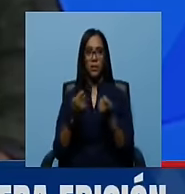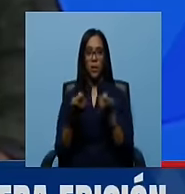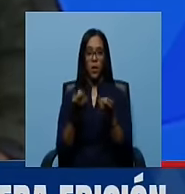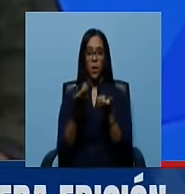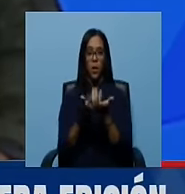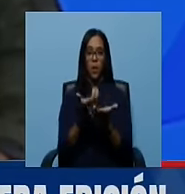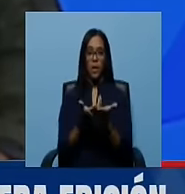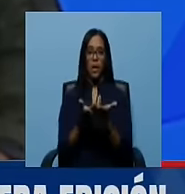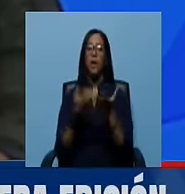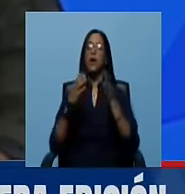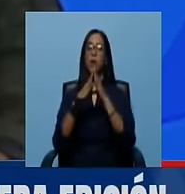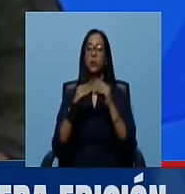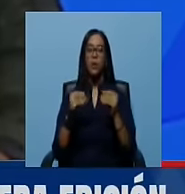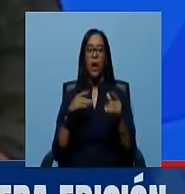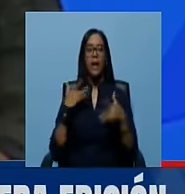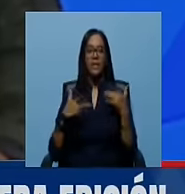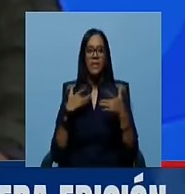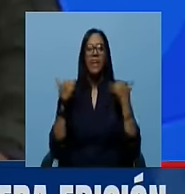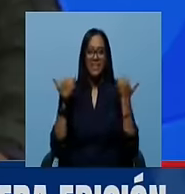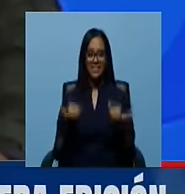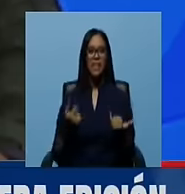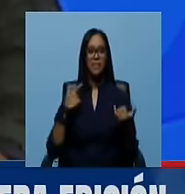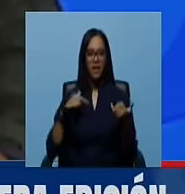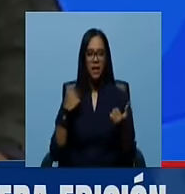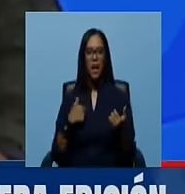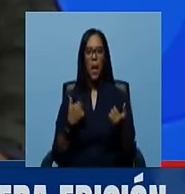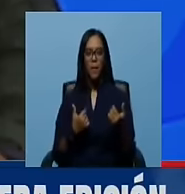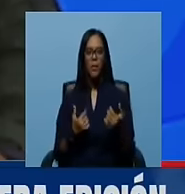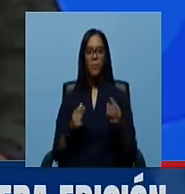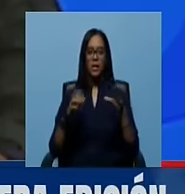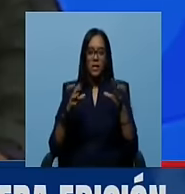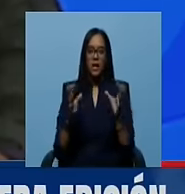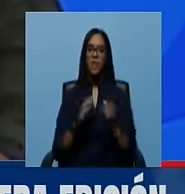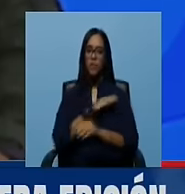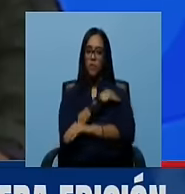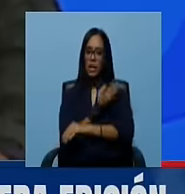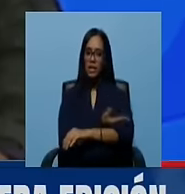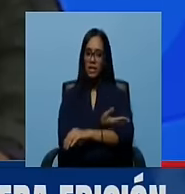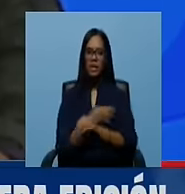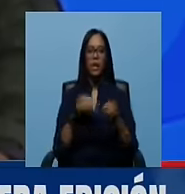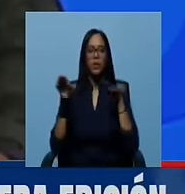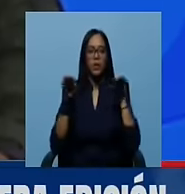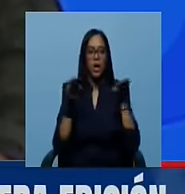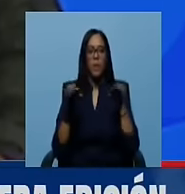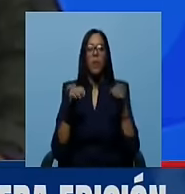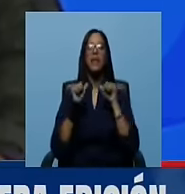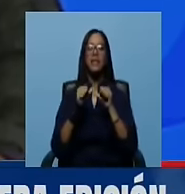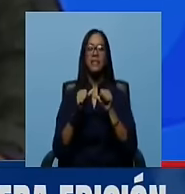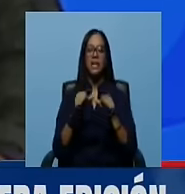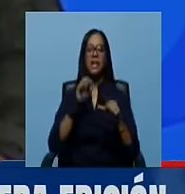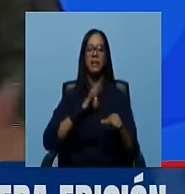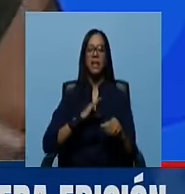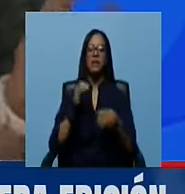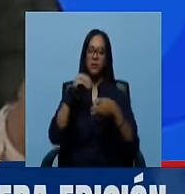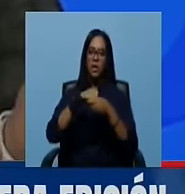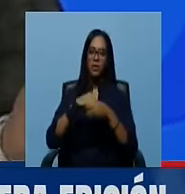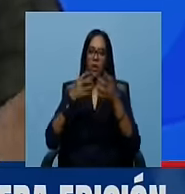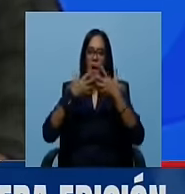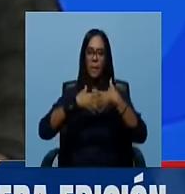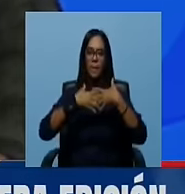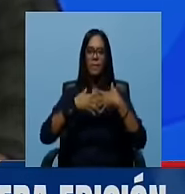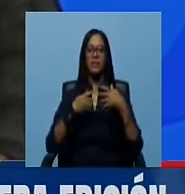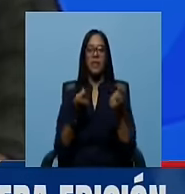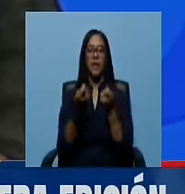con todas las operaciones que ya tenemos turísticas, charter consolidadas, y el turismo sigue estando dentro de los motores de la economía que